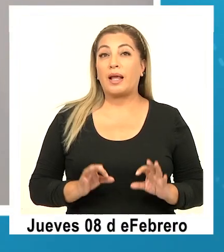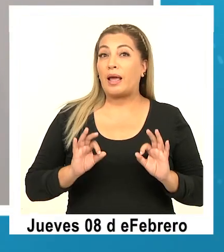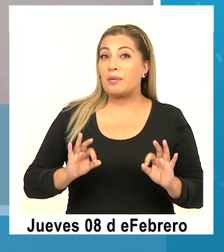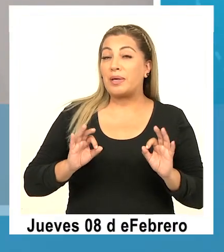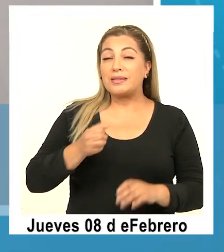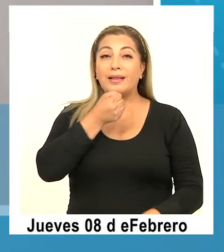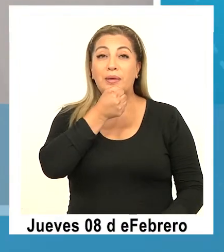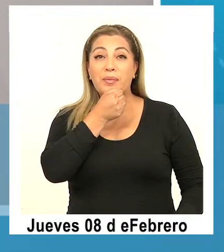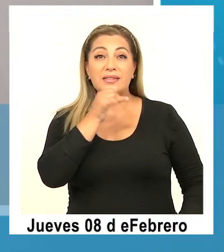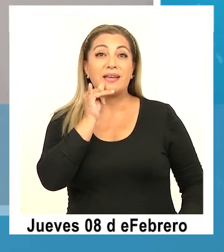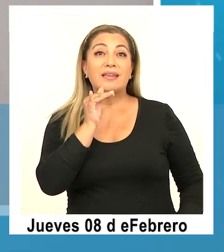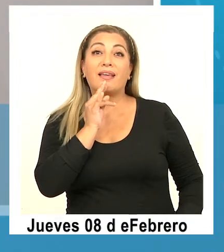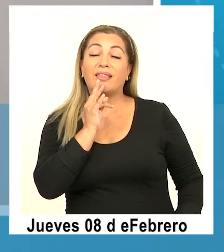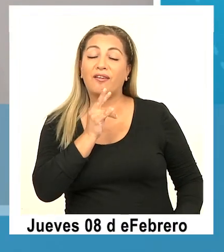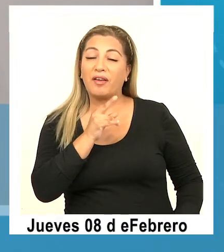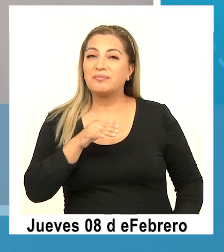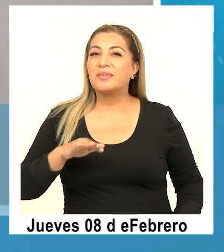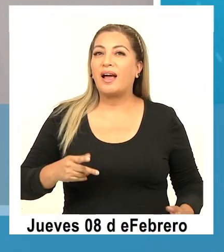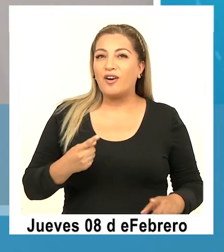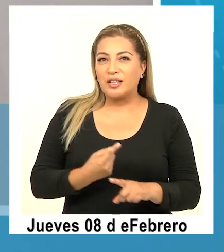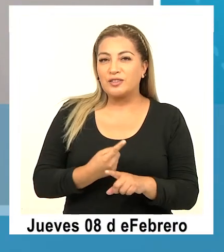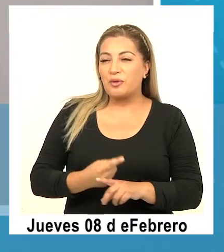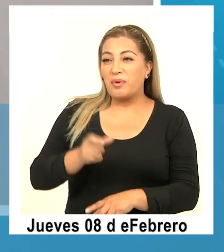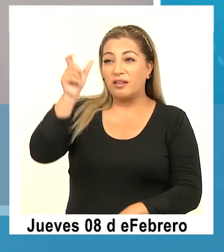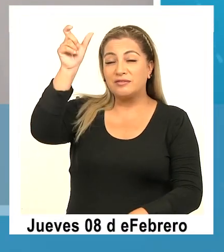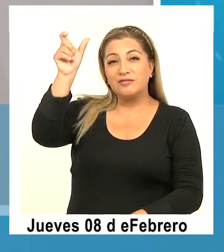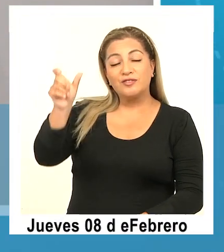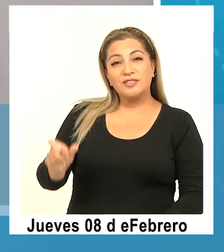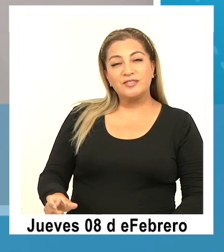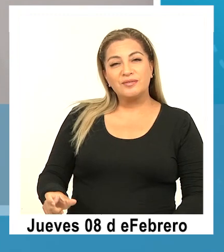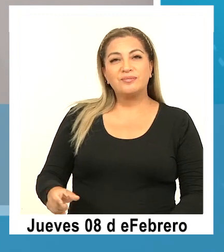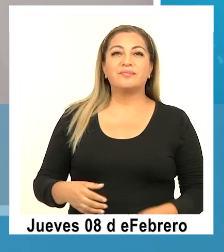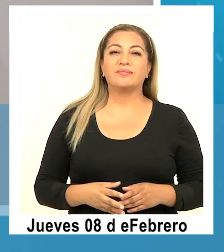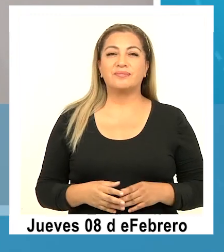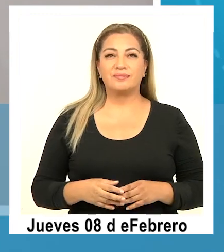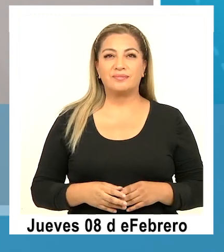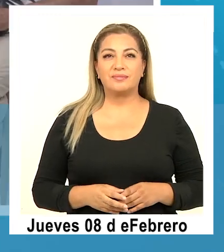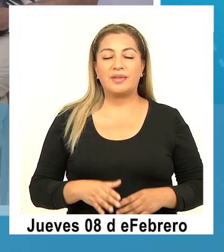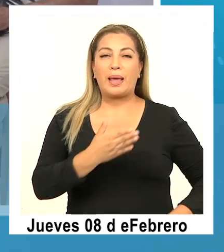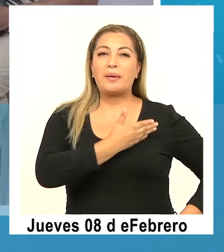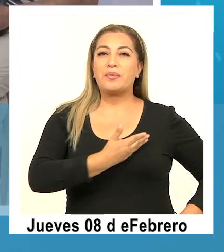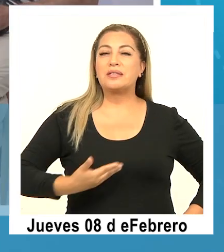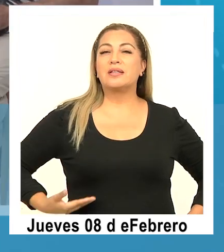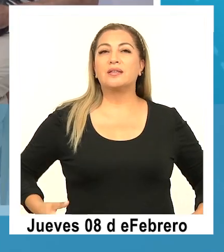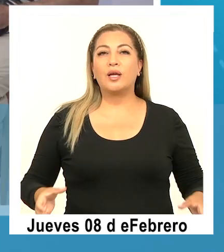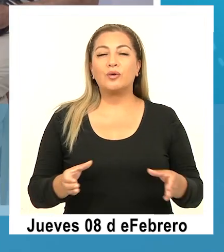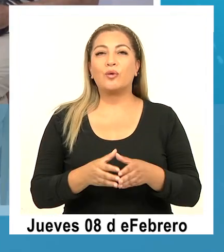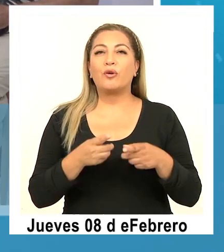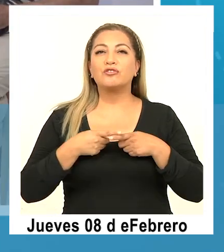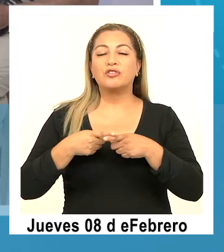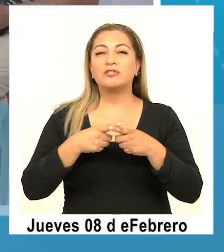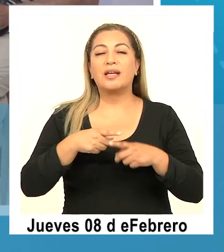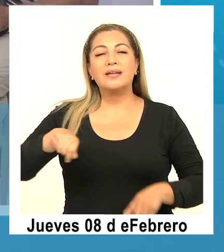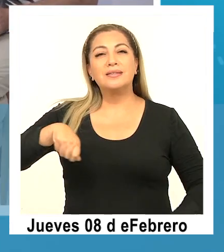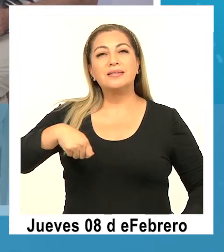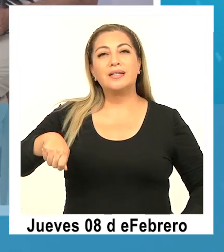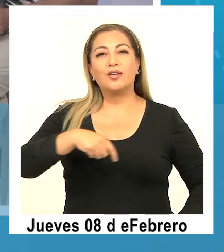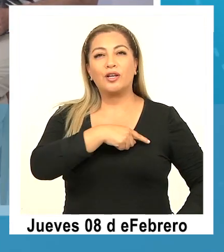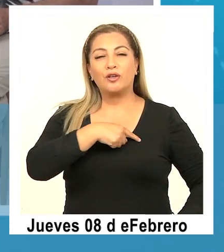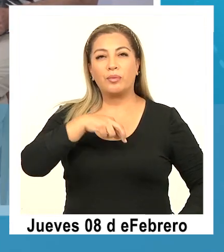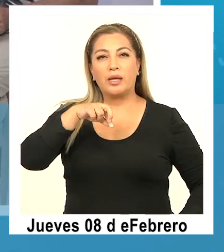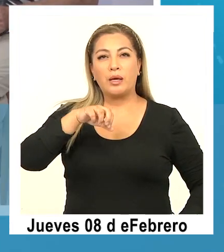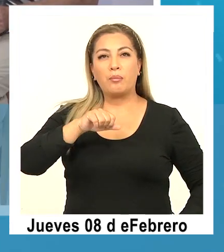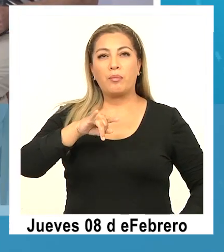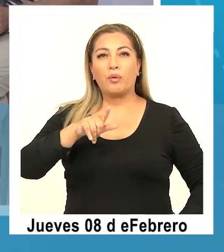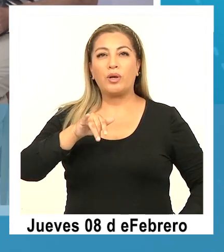Especial de prensa en Iquique Televisión, en esta oportunidad para conversar con la presidenta del Partido Socialista, la senadora